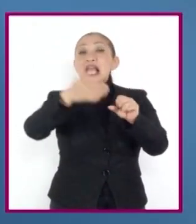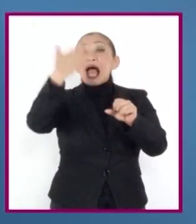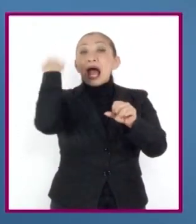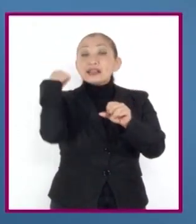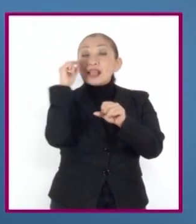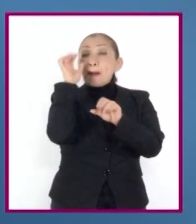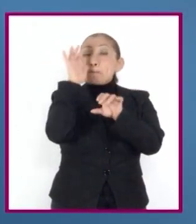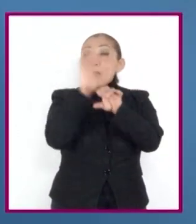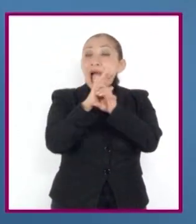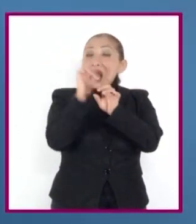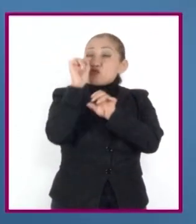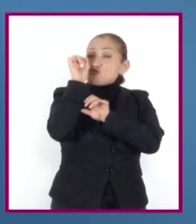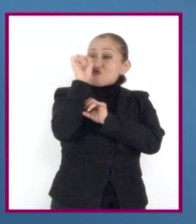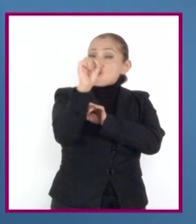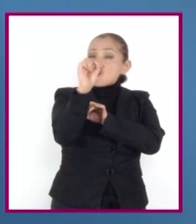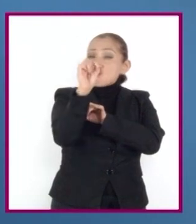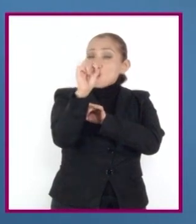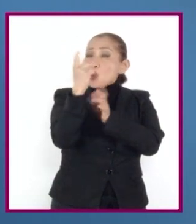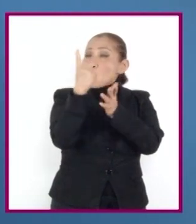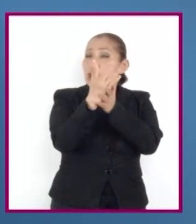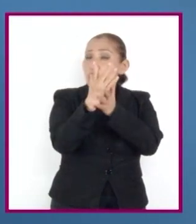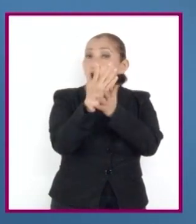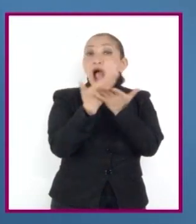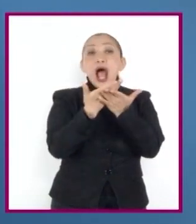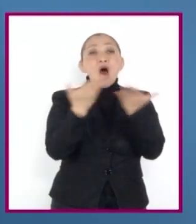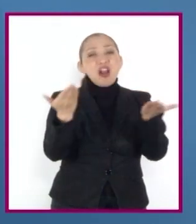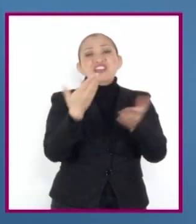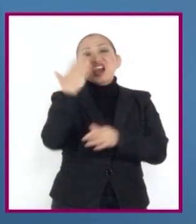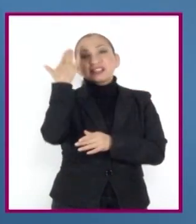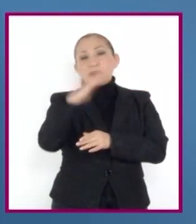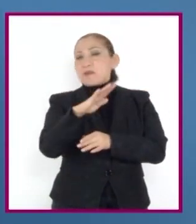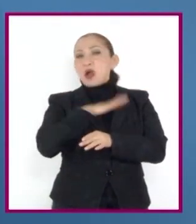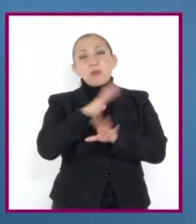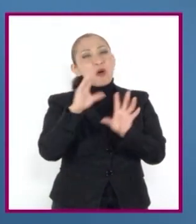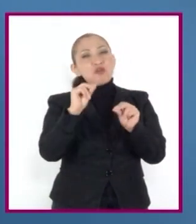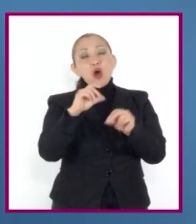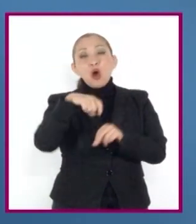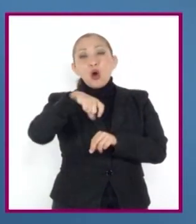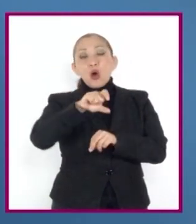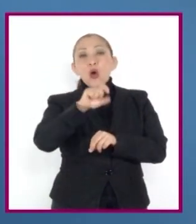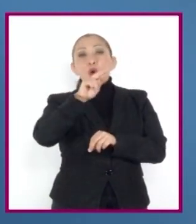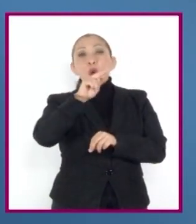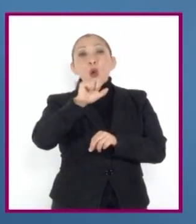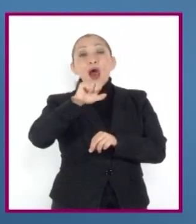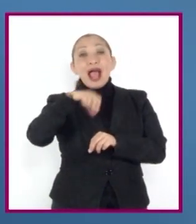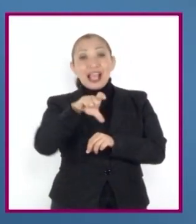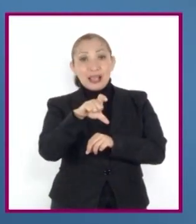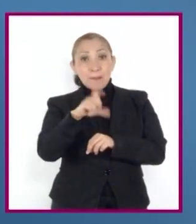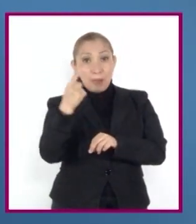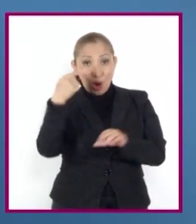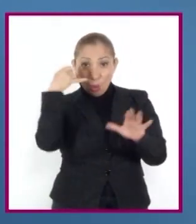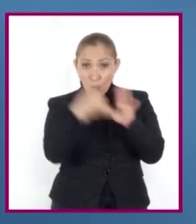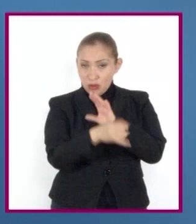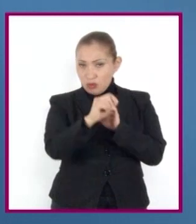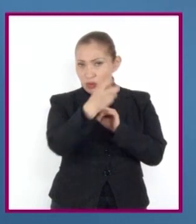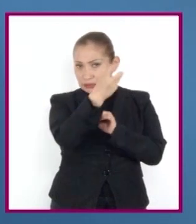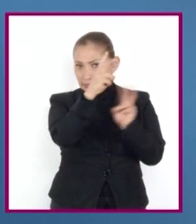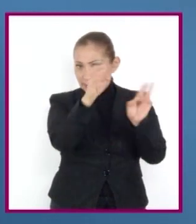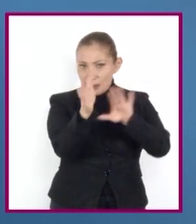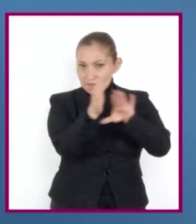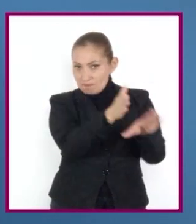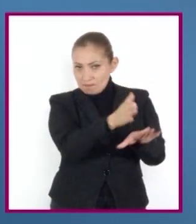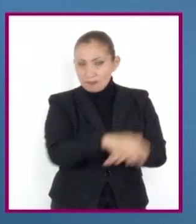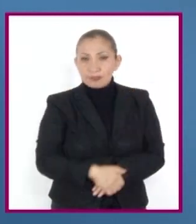la unidad más pequeña de la materia. Actualmente sabemos que es el quark, pero aún no nos vamos a meter de lleno en esos